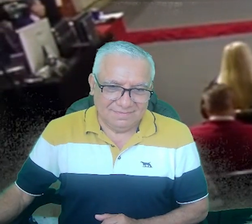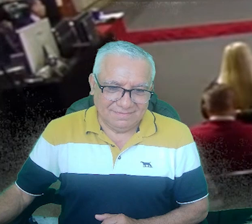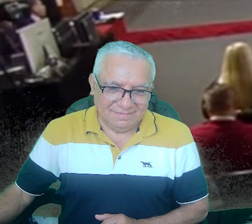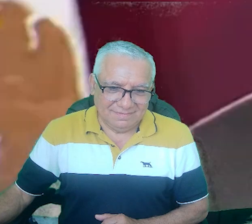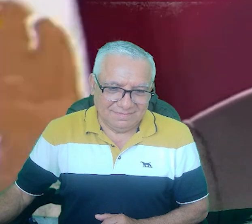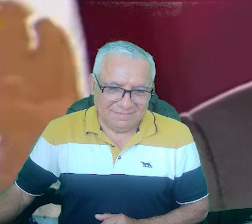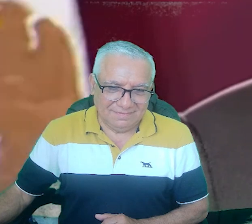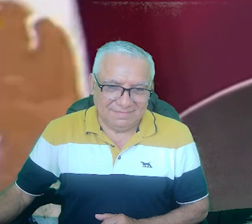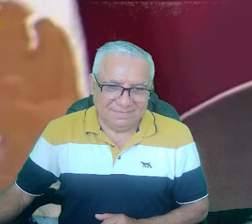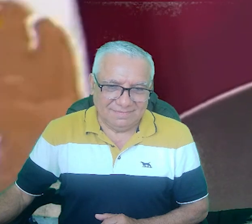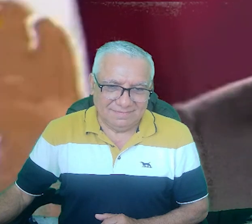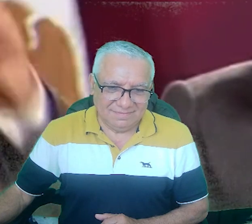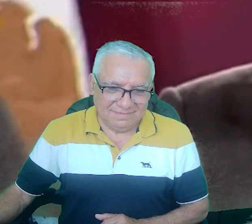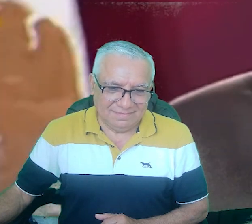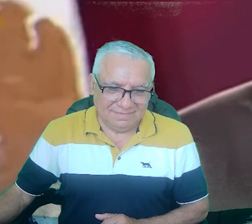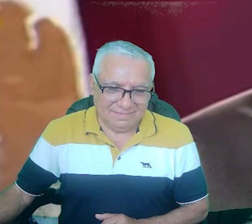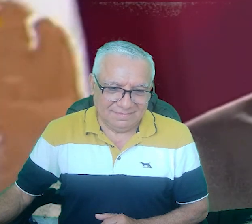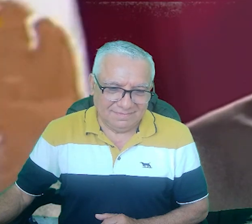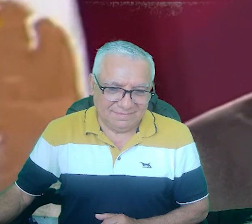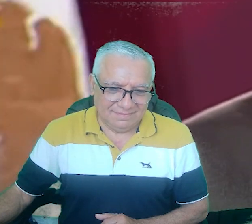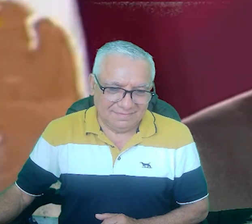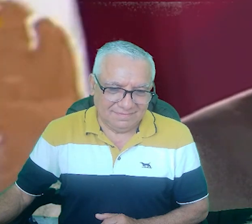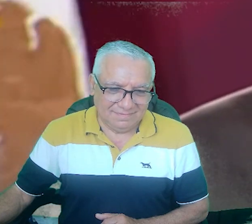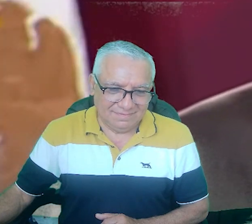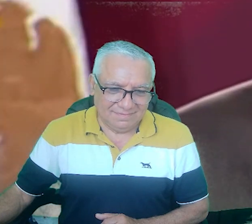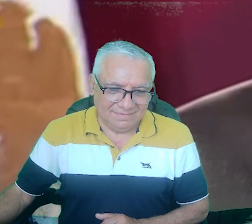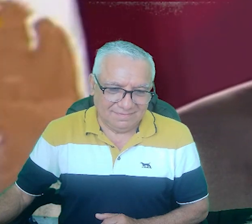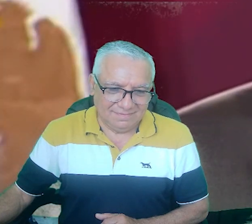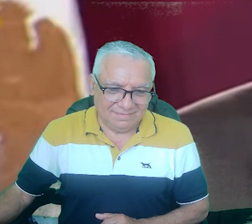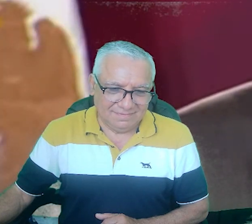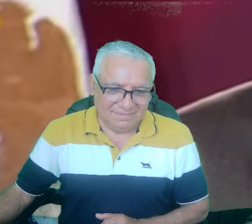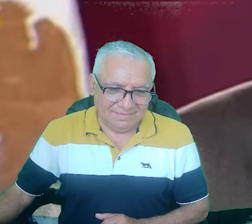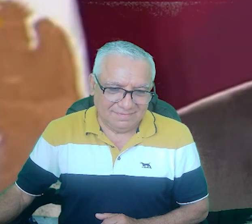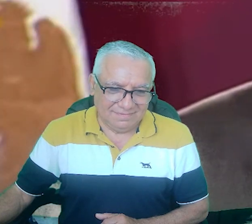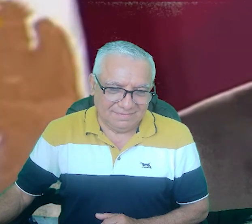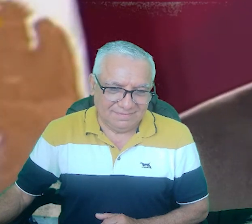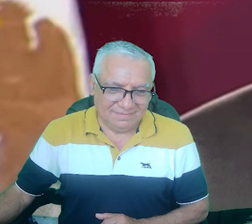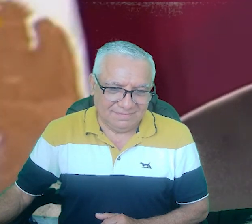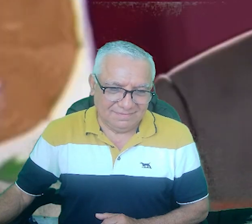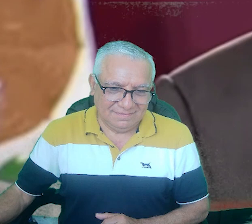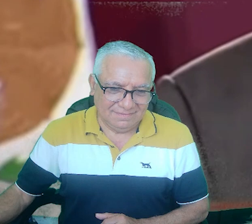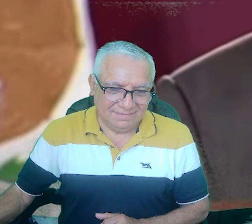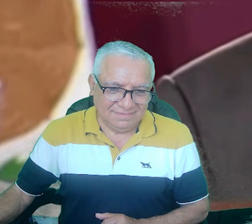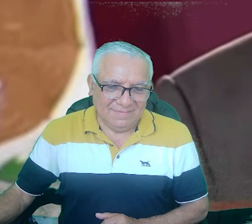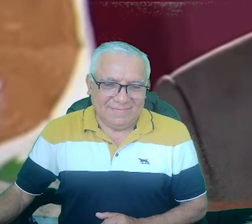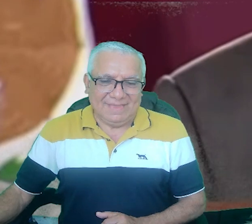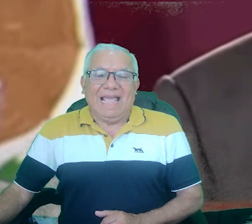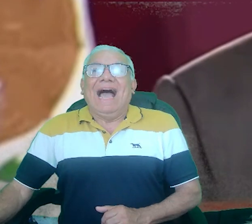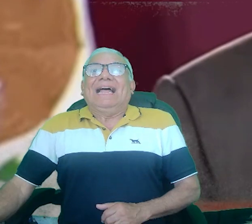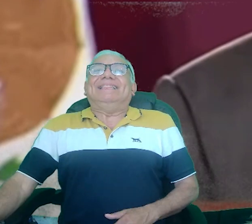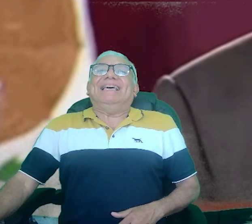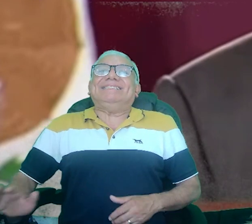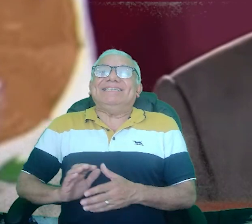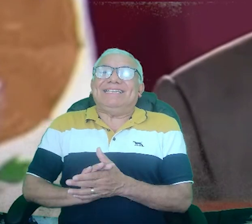Si hubiese persecución, ya hubiésemos presentado una denuncia en contra del... el expresidente. Así lo...